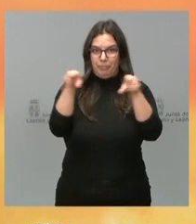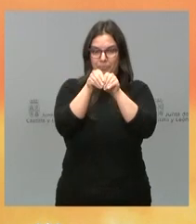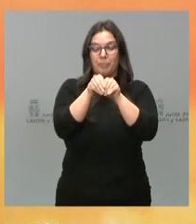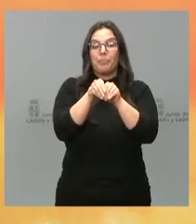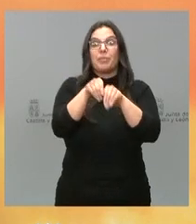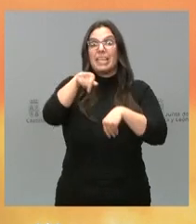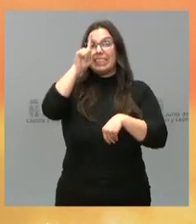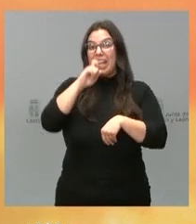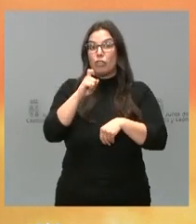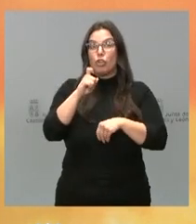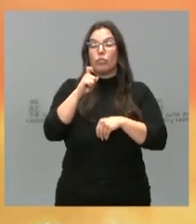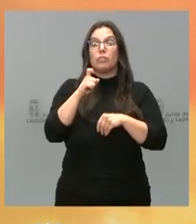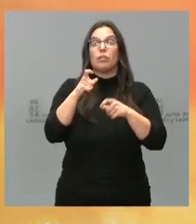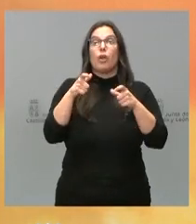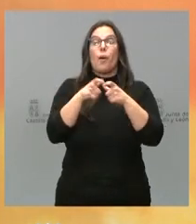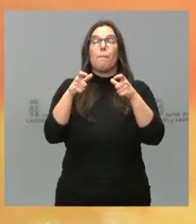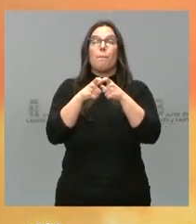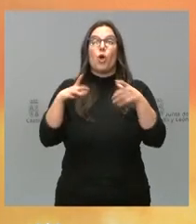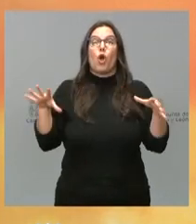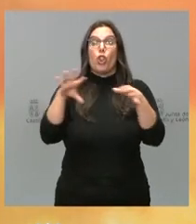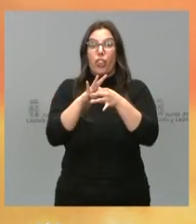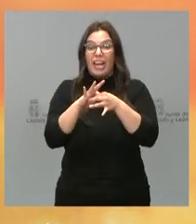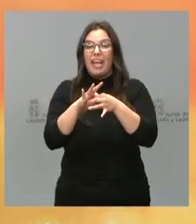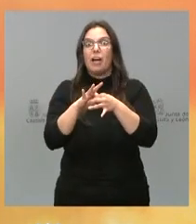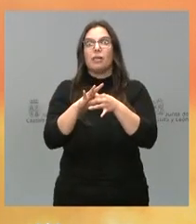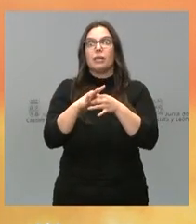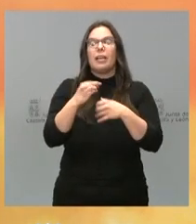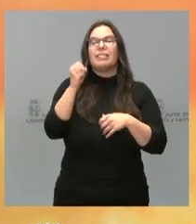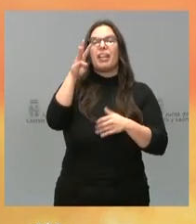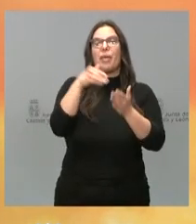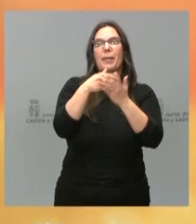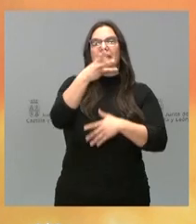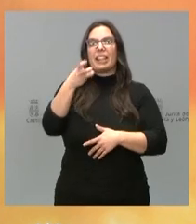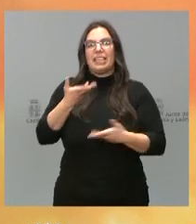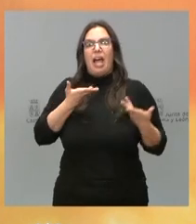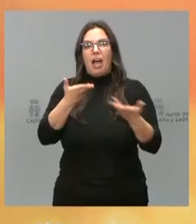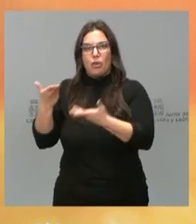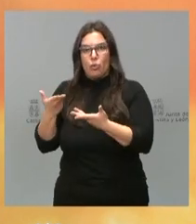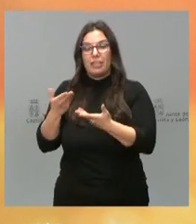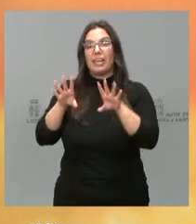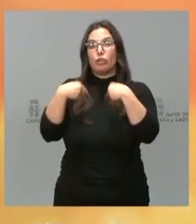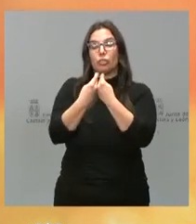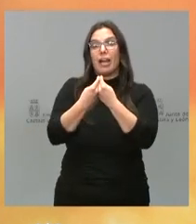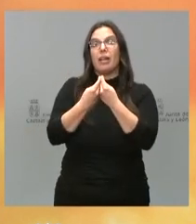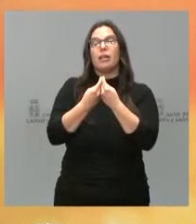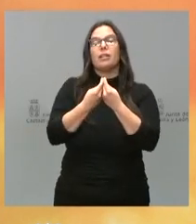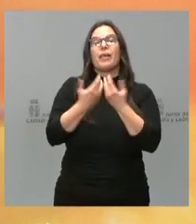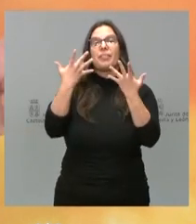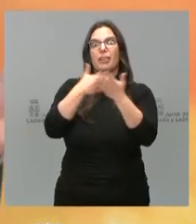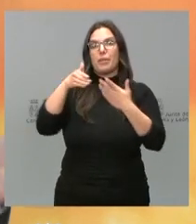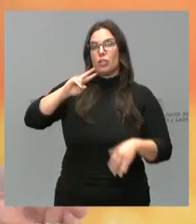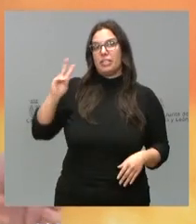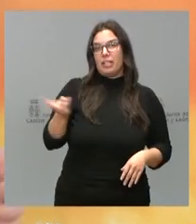concilia han sido 13.300 las ayudas con un importe de 10 millones de euros aproximadamente